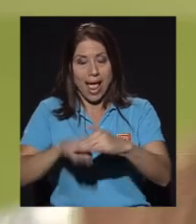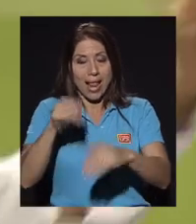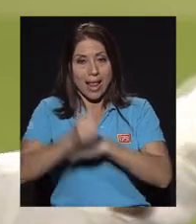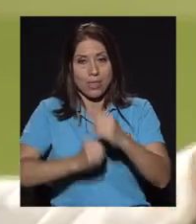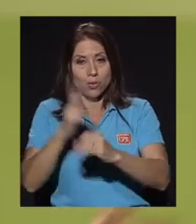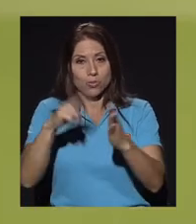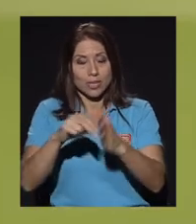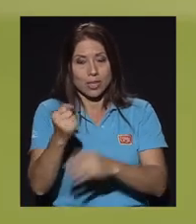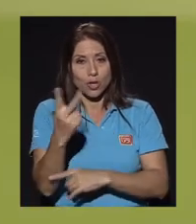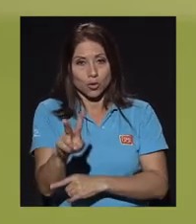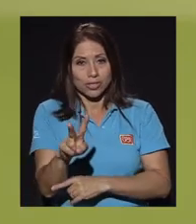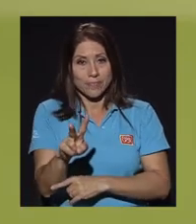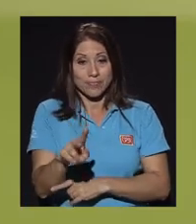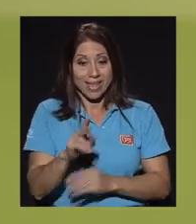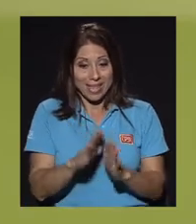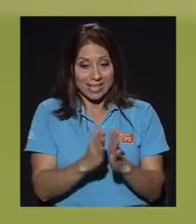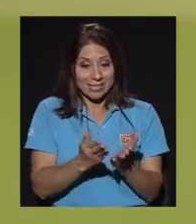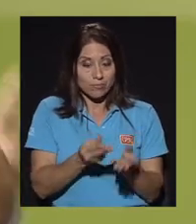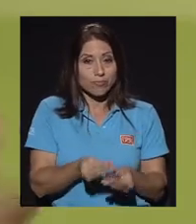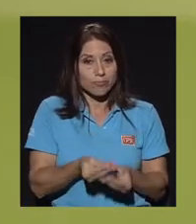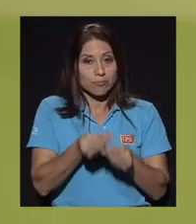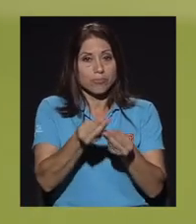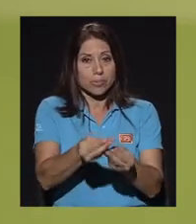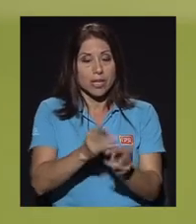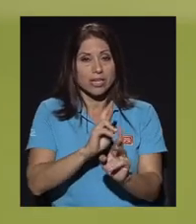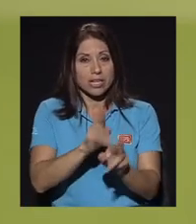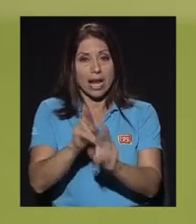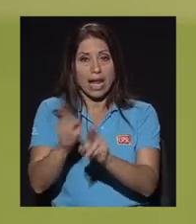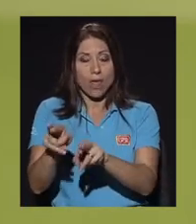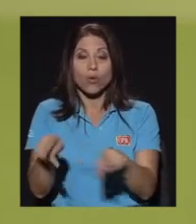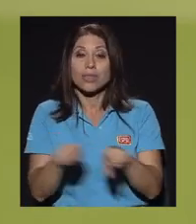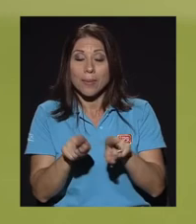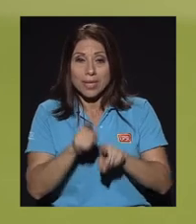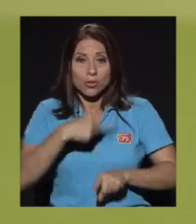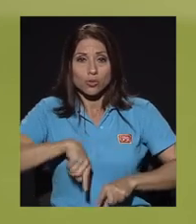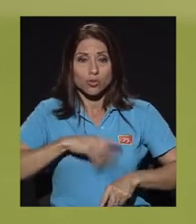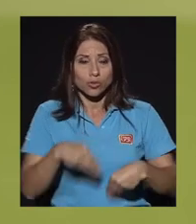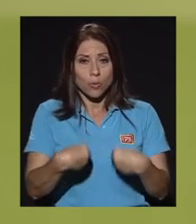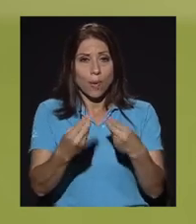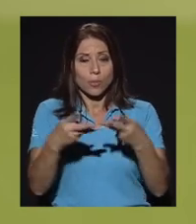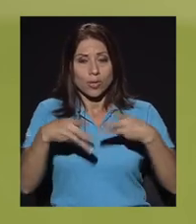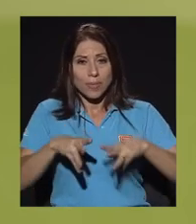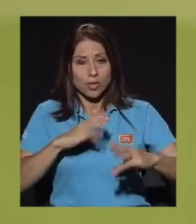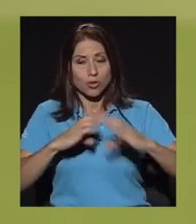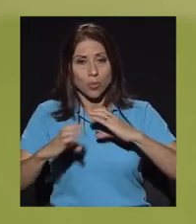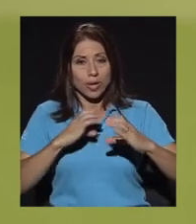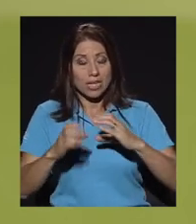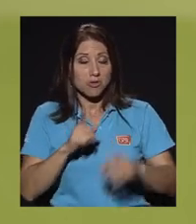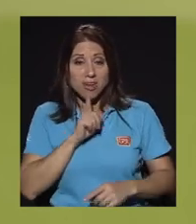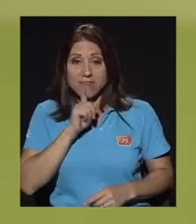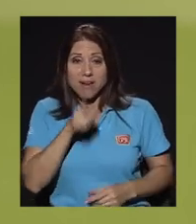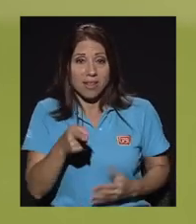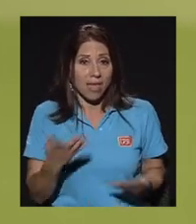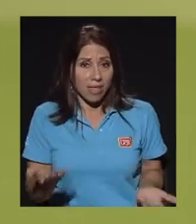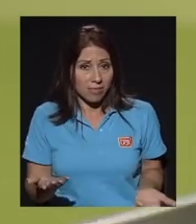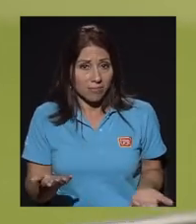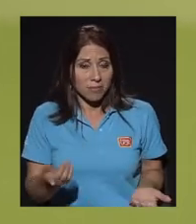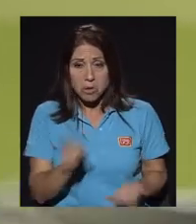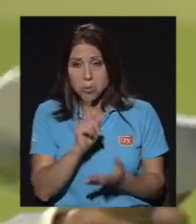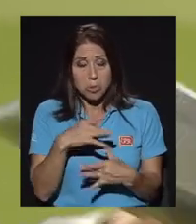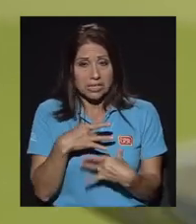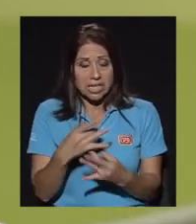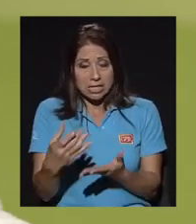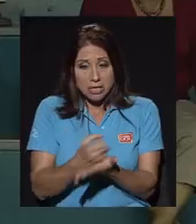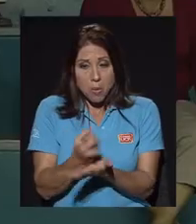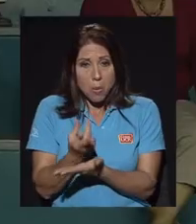texto que lo hemos regalado, también lo vamos a dar a los medios de comunicación, en realidad no tiene ningún sentido el lucro,